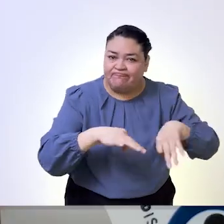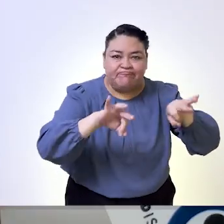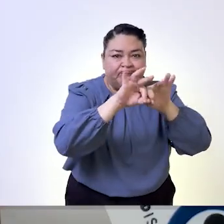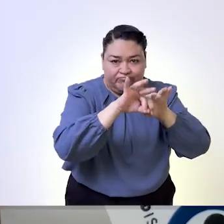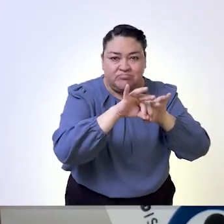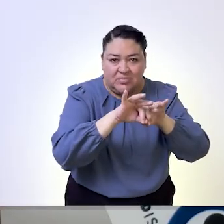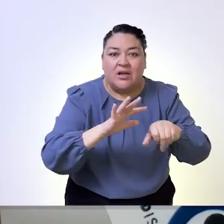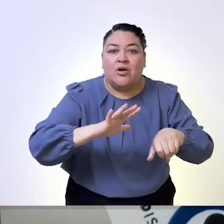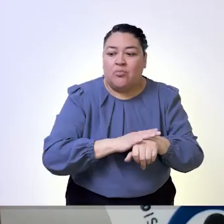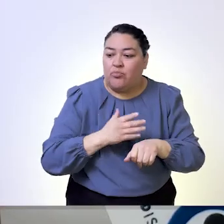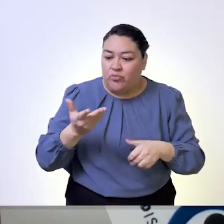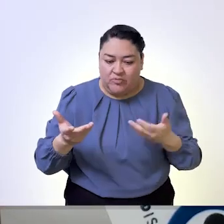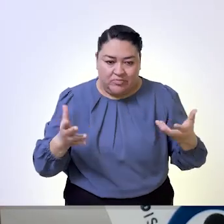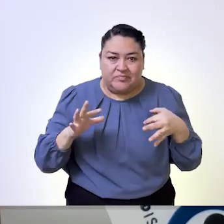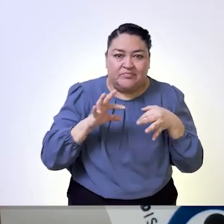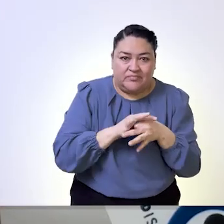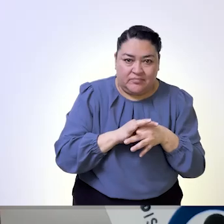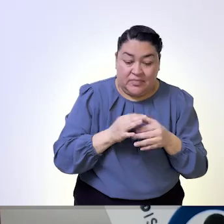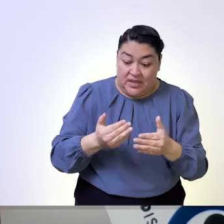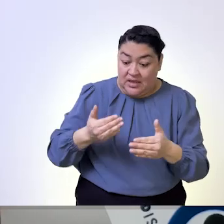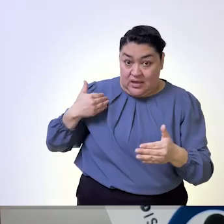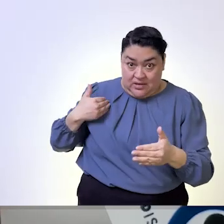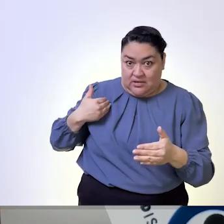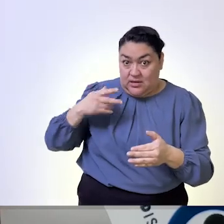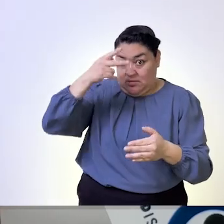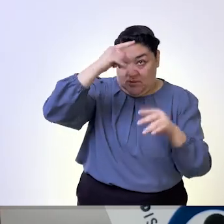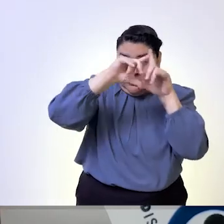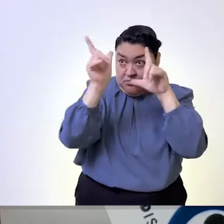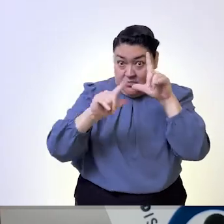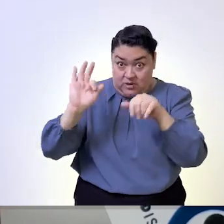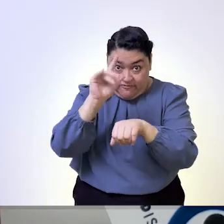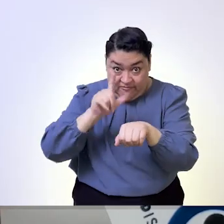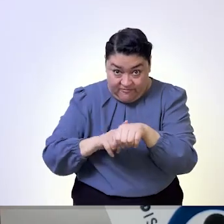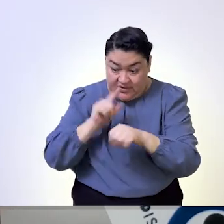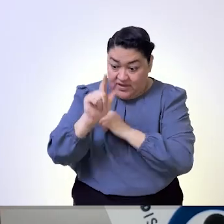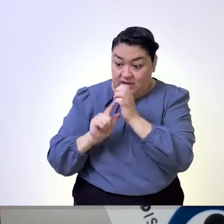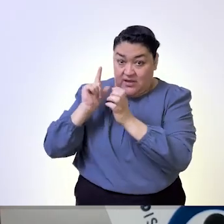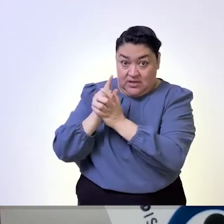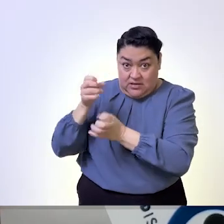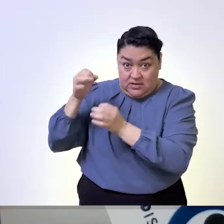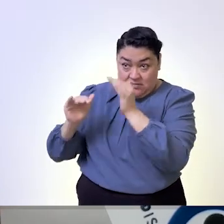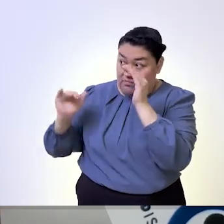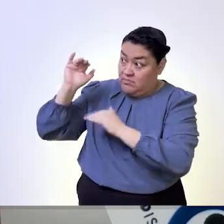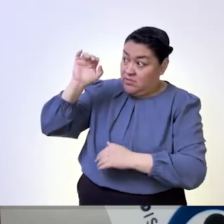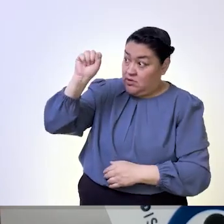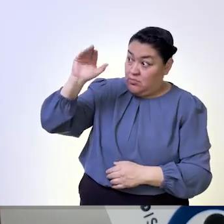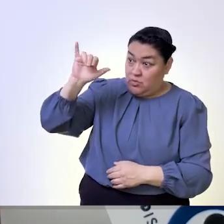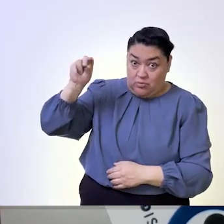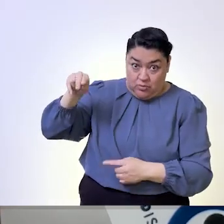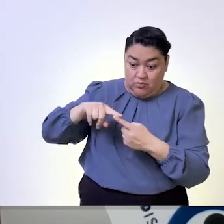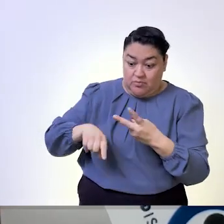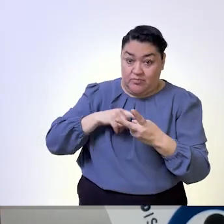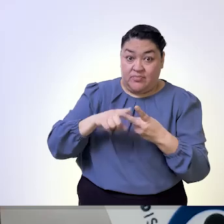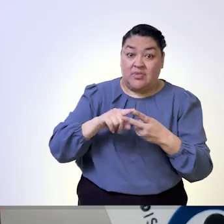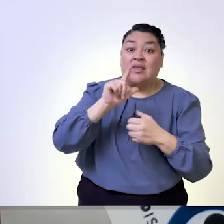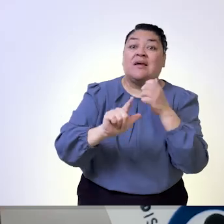importante a partir de esta sinergia de lo que se ha avanzado a nivel nacional, con la jurisprudencia nacional, pero con los